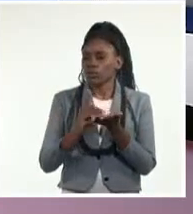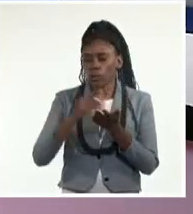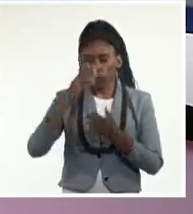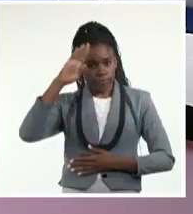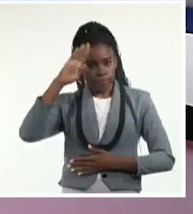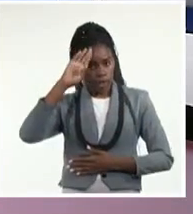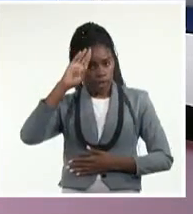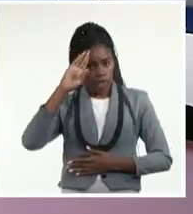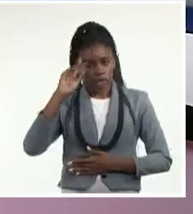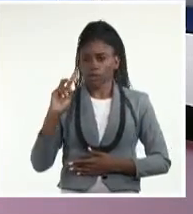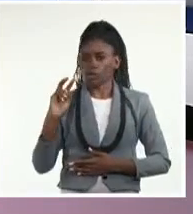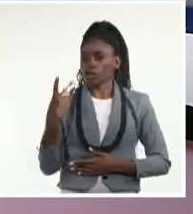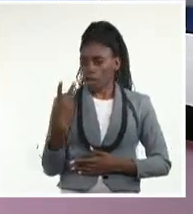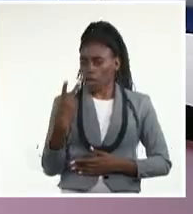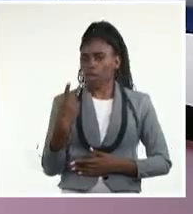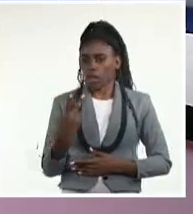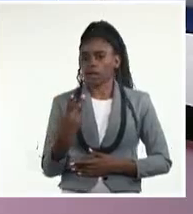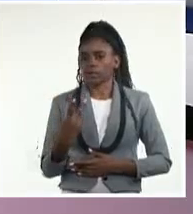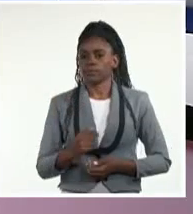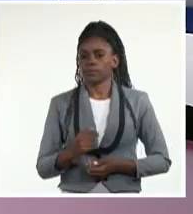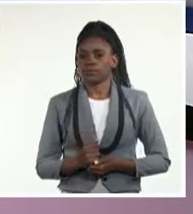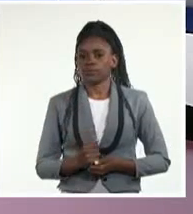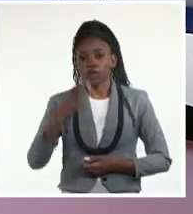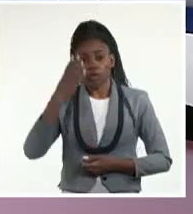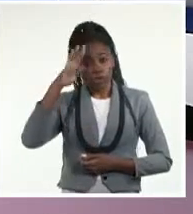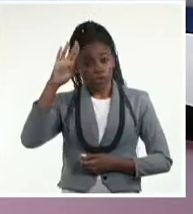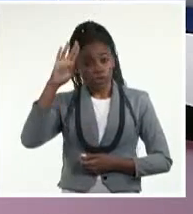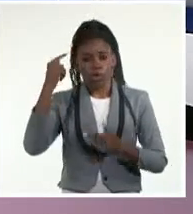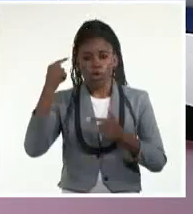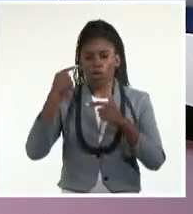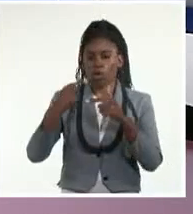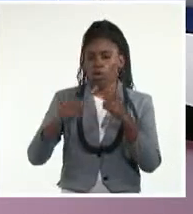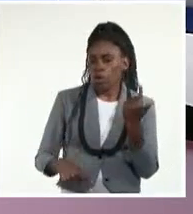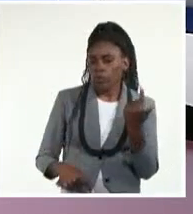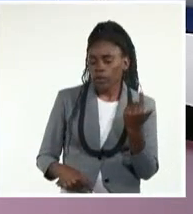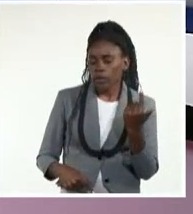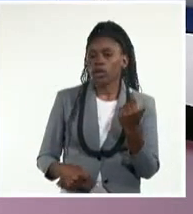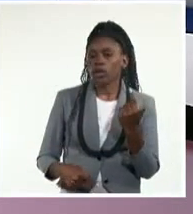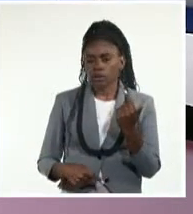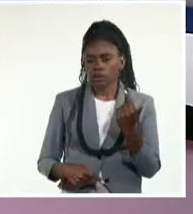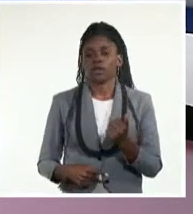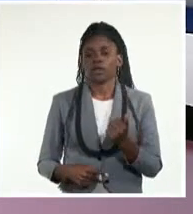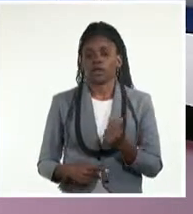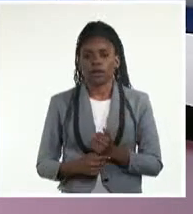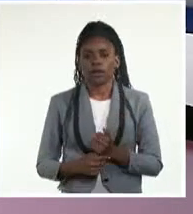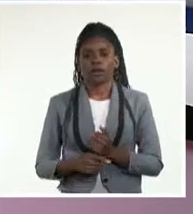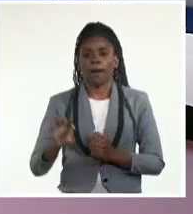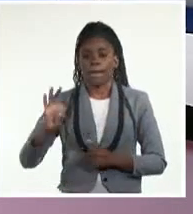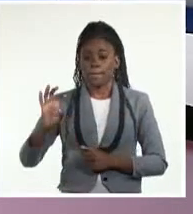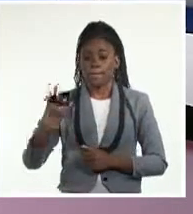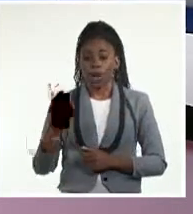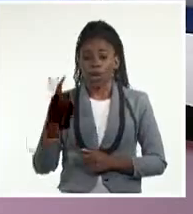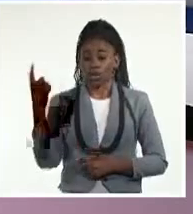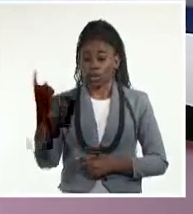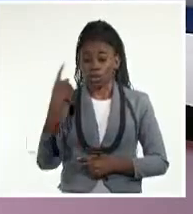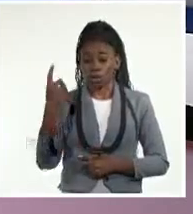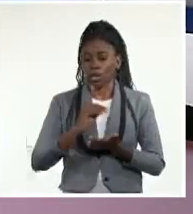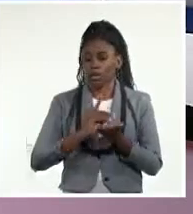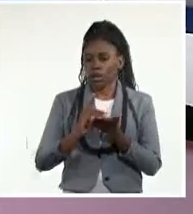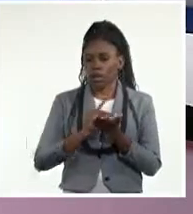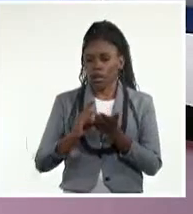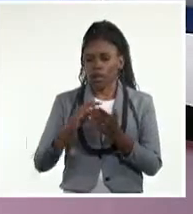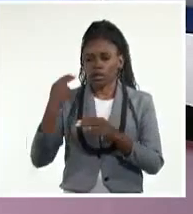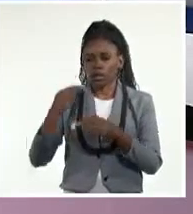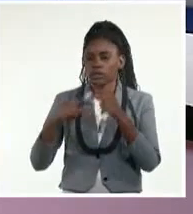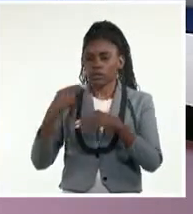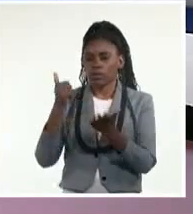a falta de acuerdo y aprobación de estos actos por el Banco Nacional de Cuba y de Cuba, establece la demanda en Londres. Compraron la